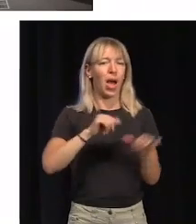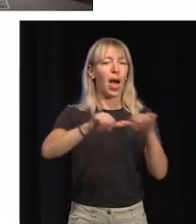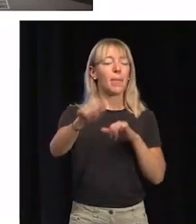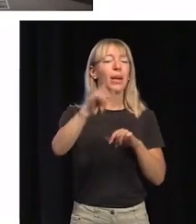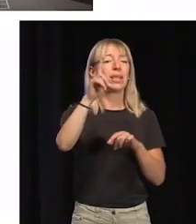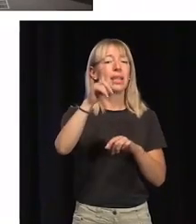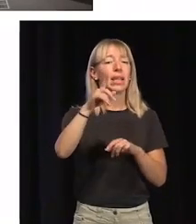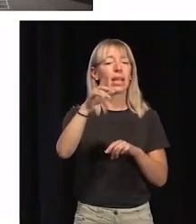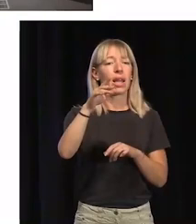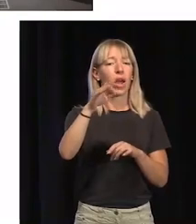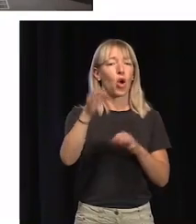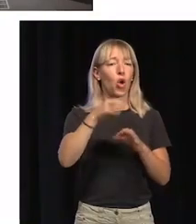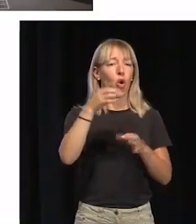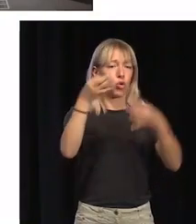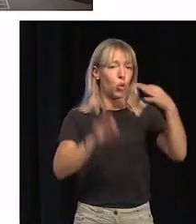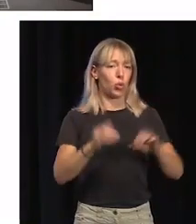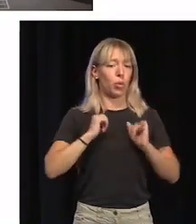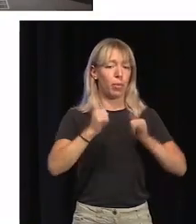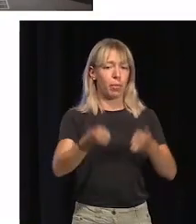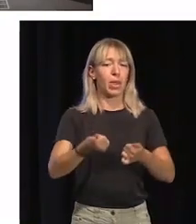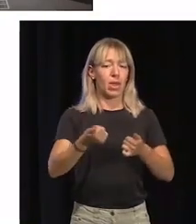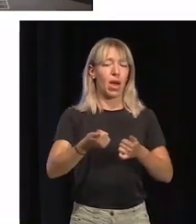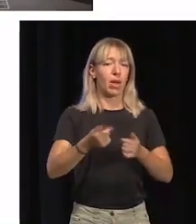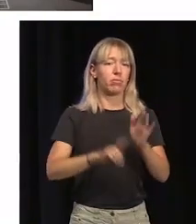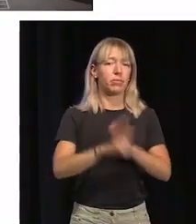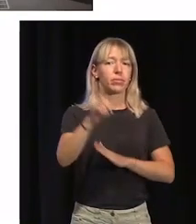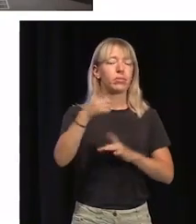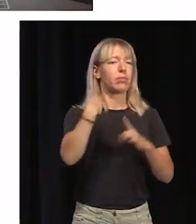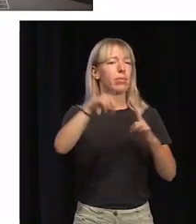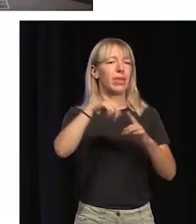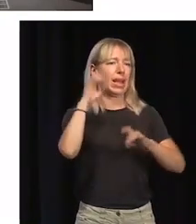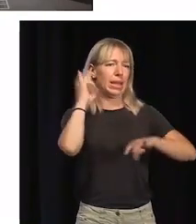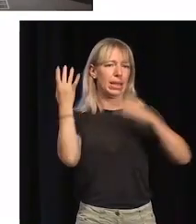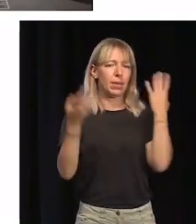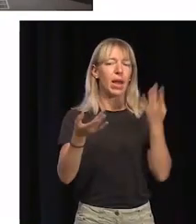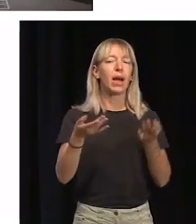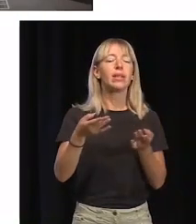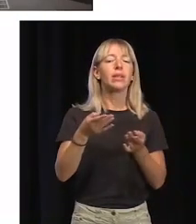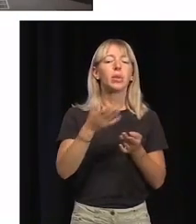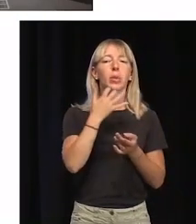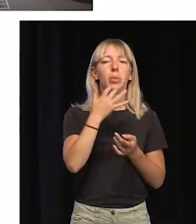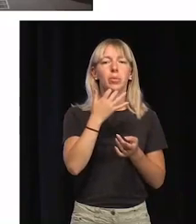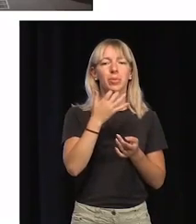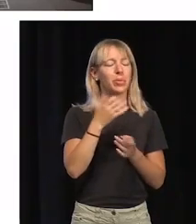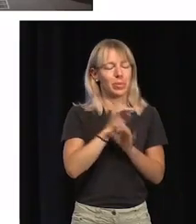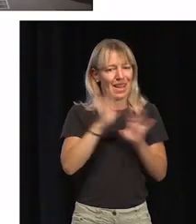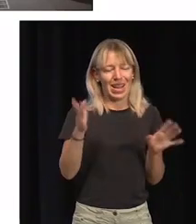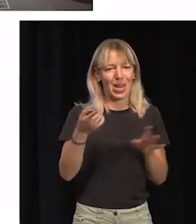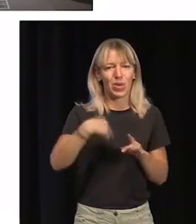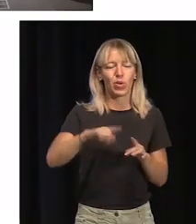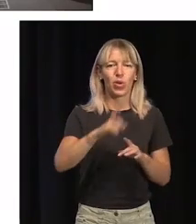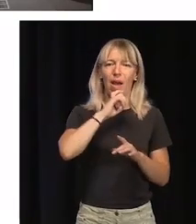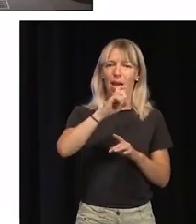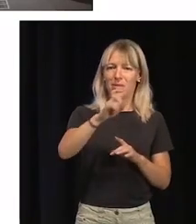del mes de otoño vamos a empezar a desarrollar distintas actividades de las que, por supuesto, os mantendremos